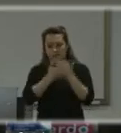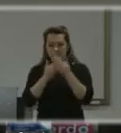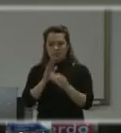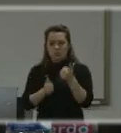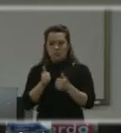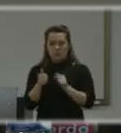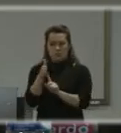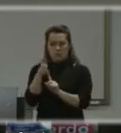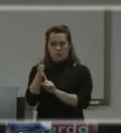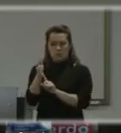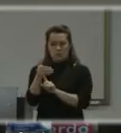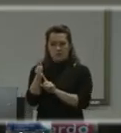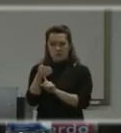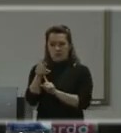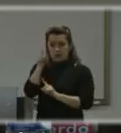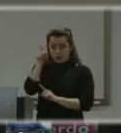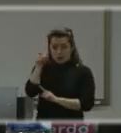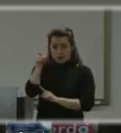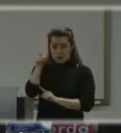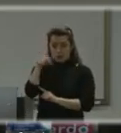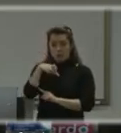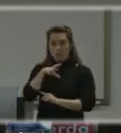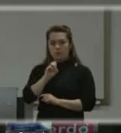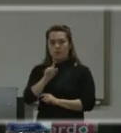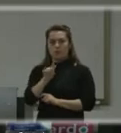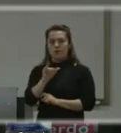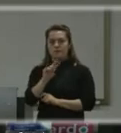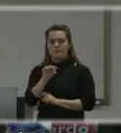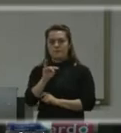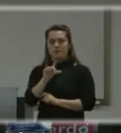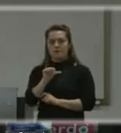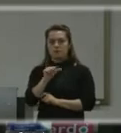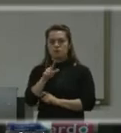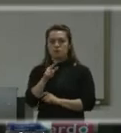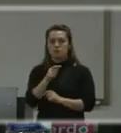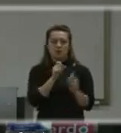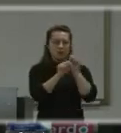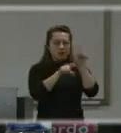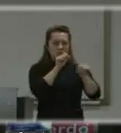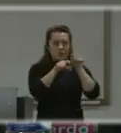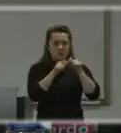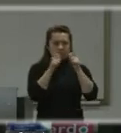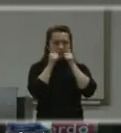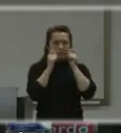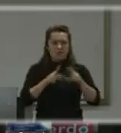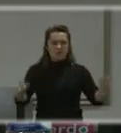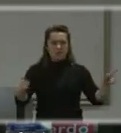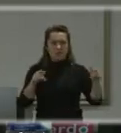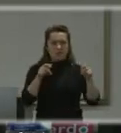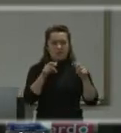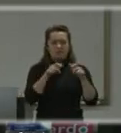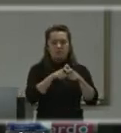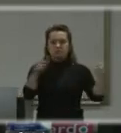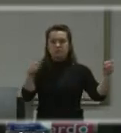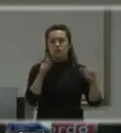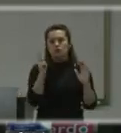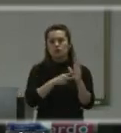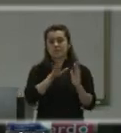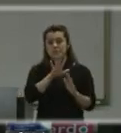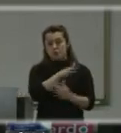ProFamilia de la información que arrojó la Encuesta Nacional de Demografía y Salud en los años 2005 y